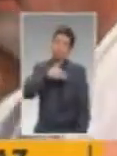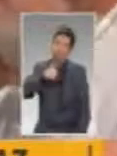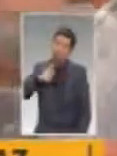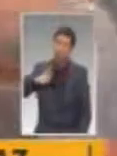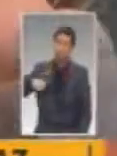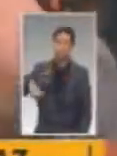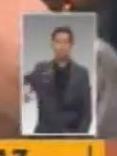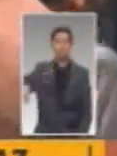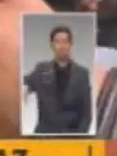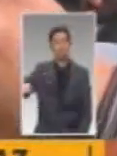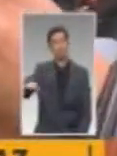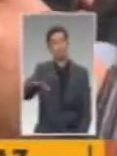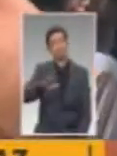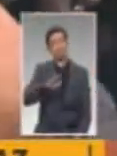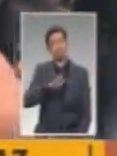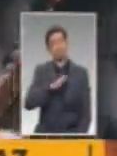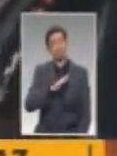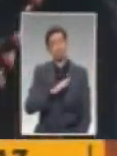digamos, este humo.